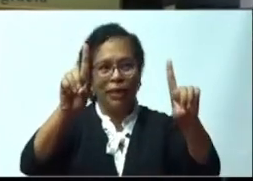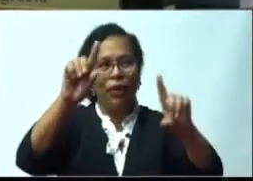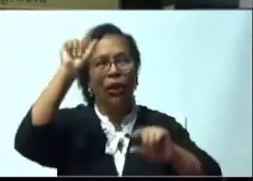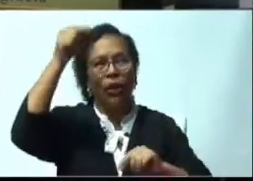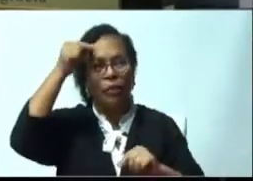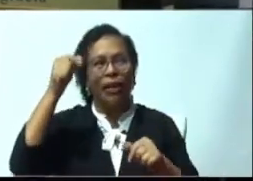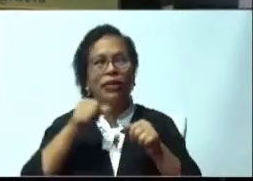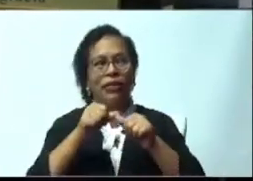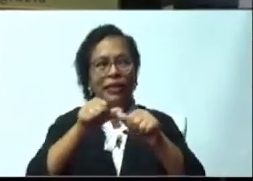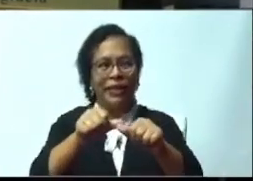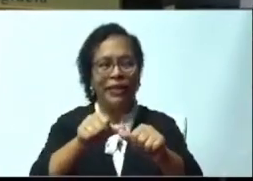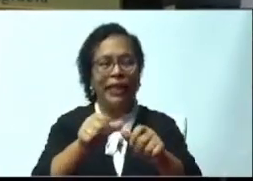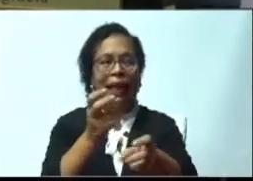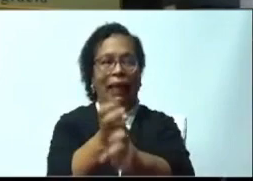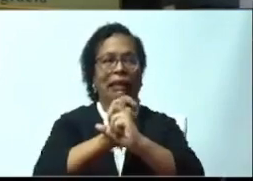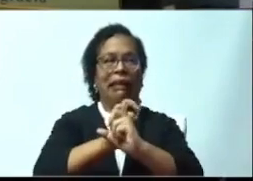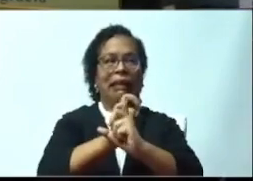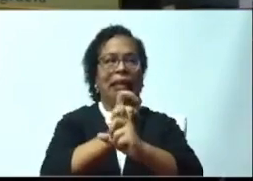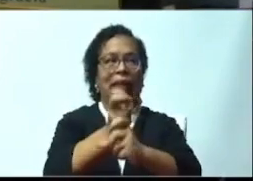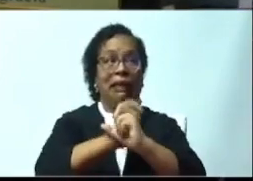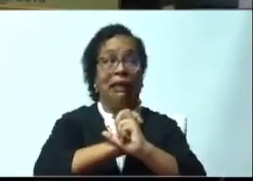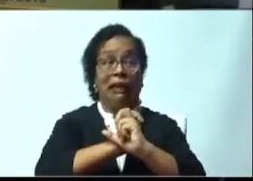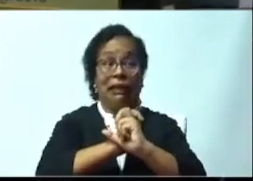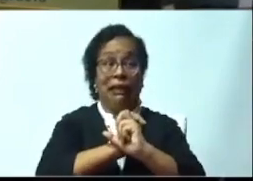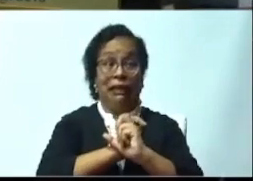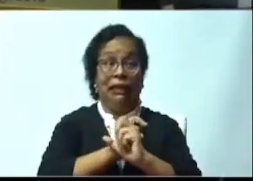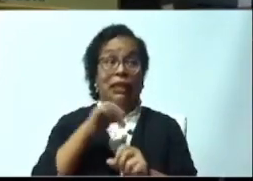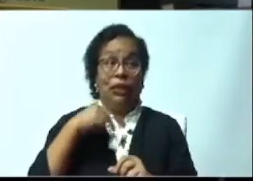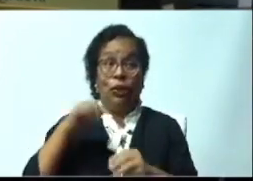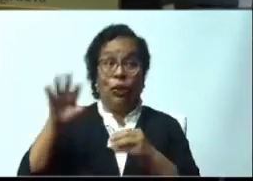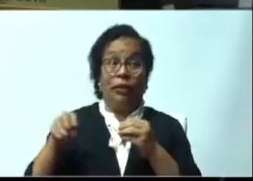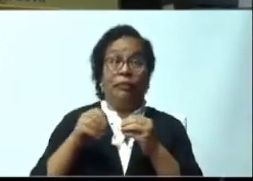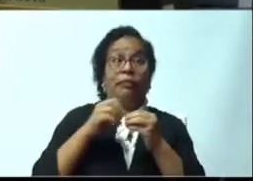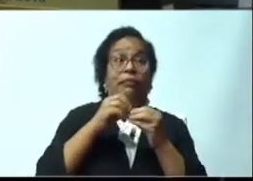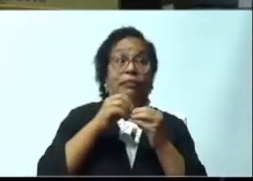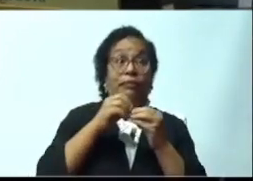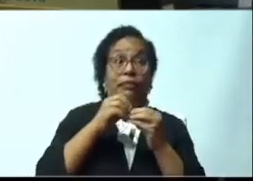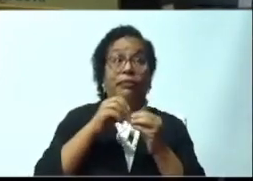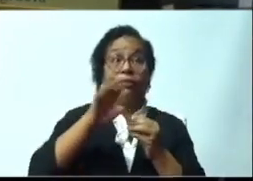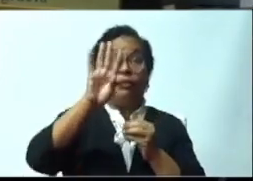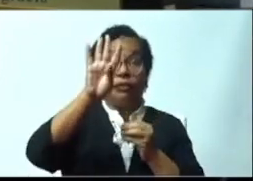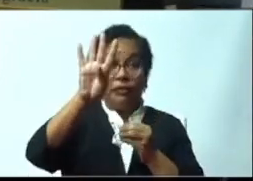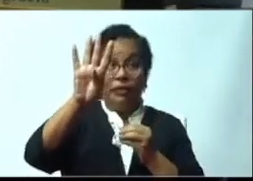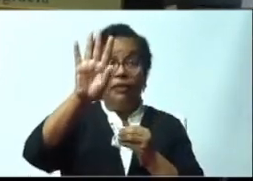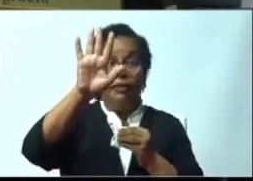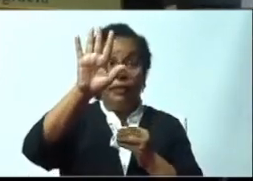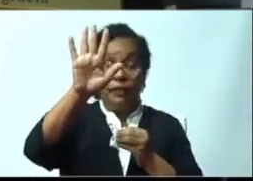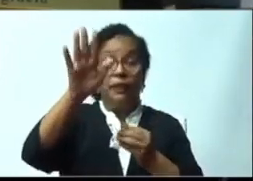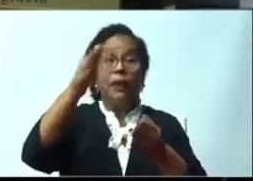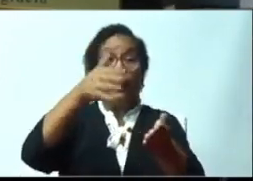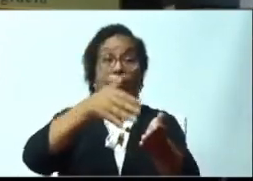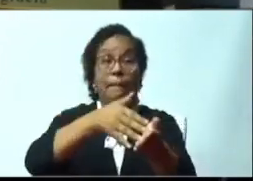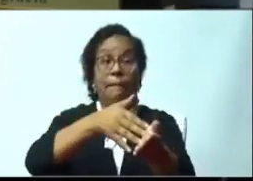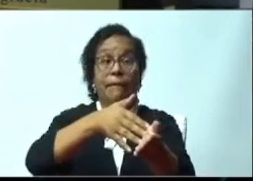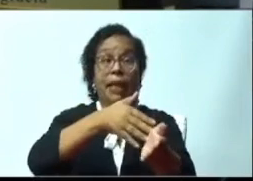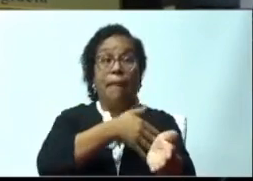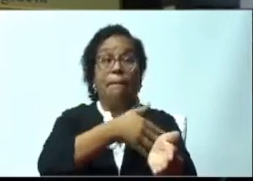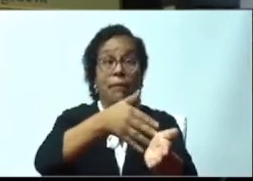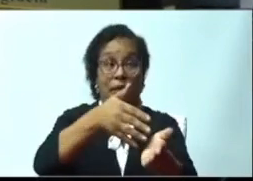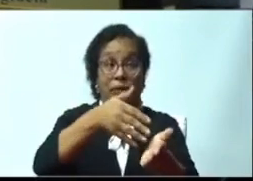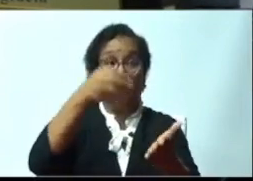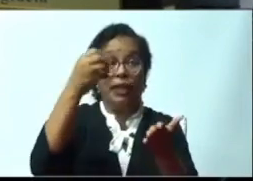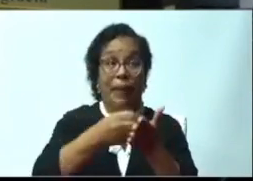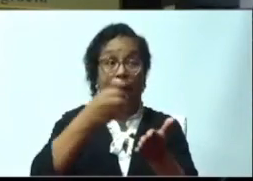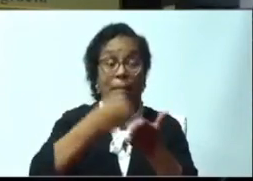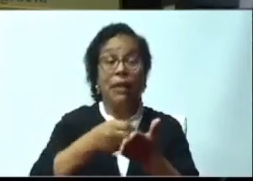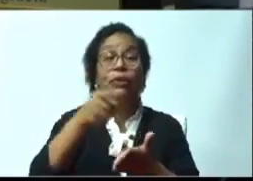prestado. No he agregado, Presidenta, 45.000 millones de pesos que ustedes le cogieron prestado al